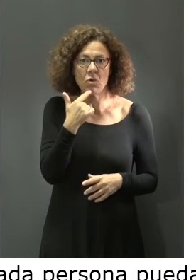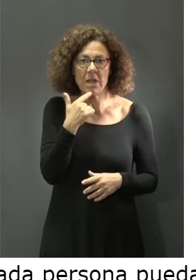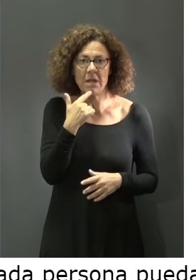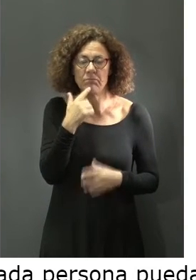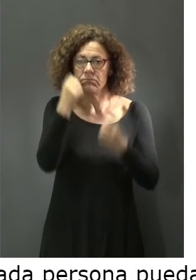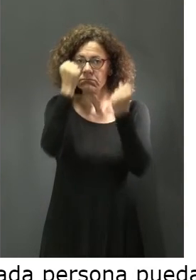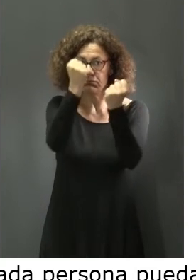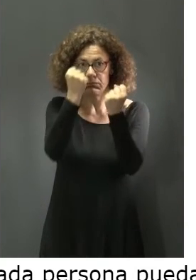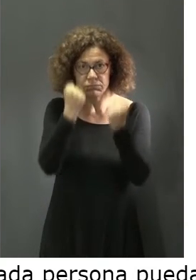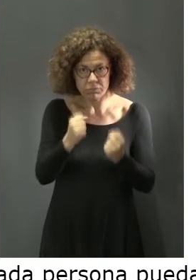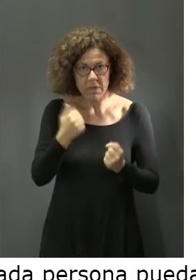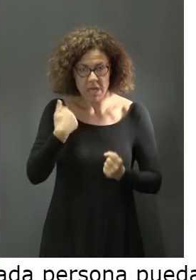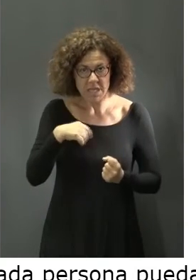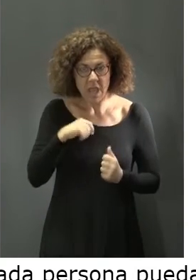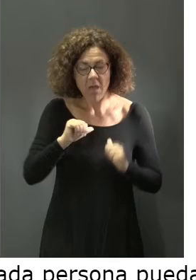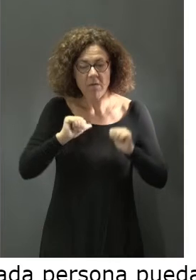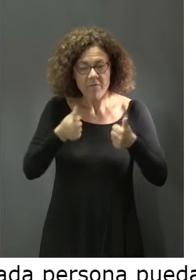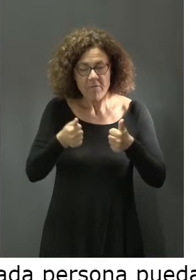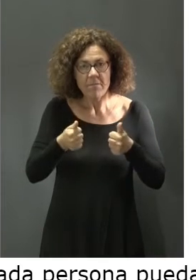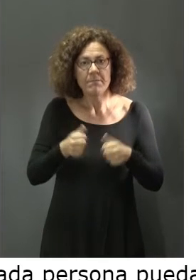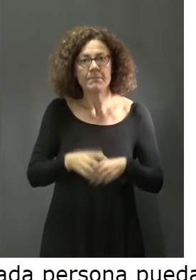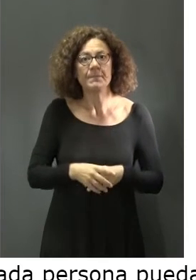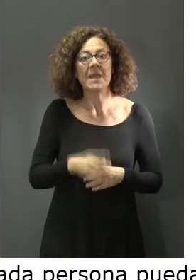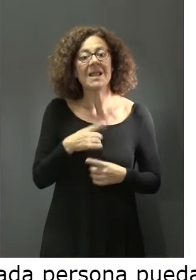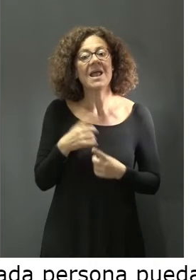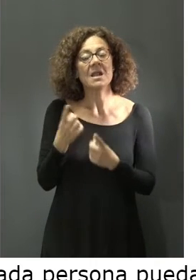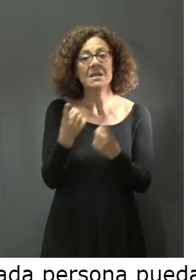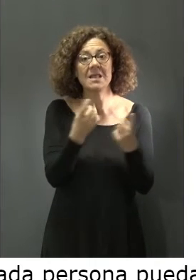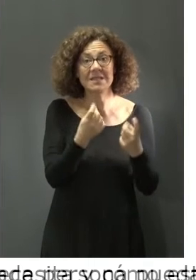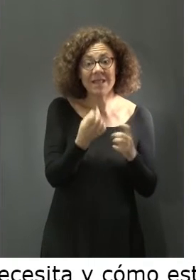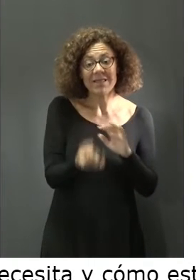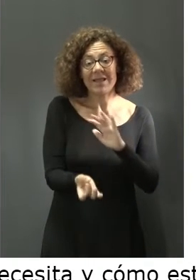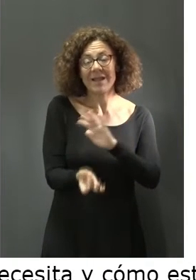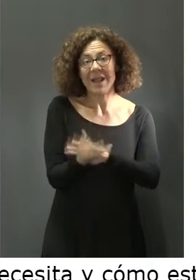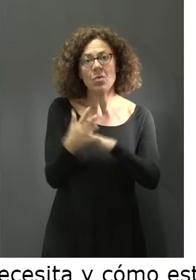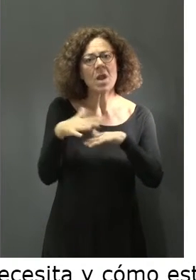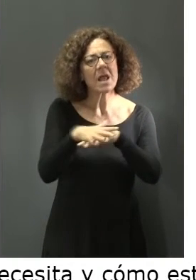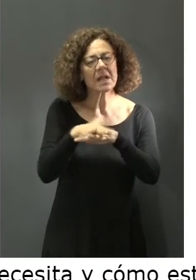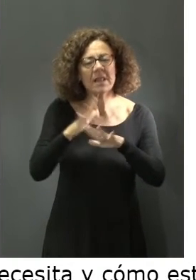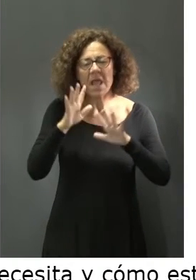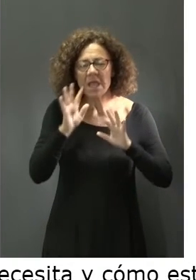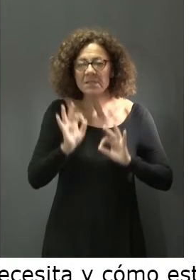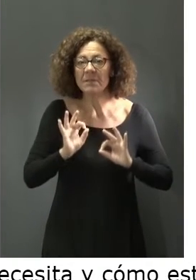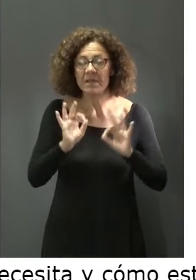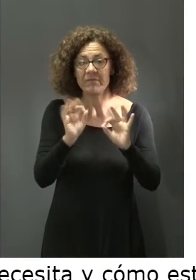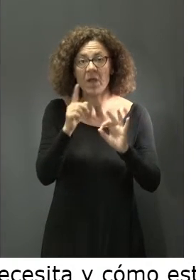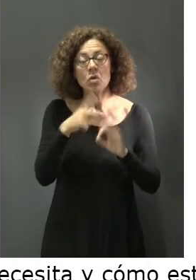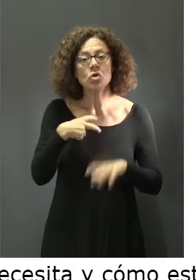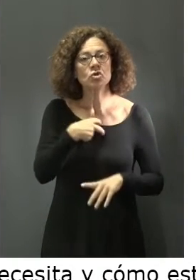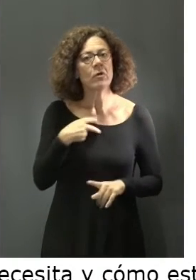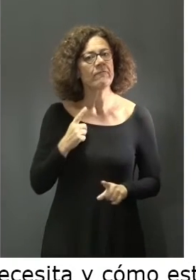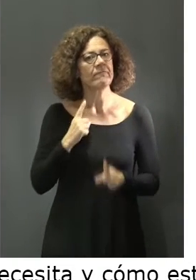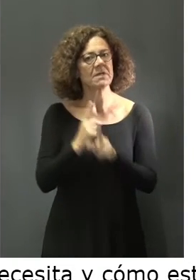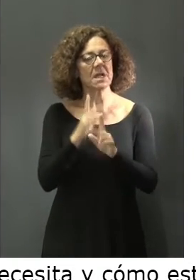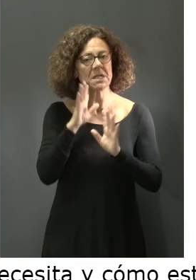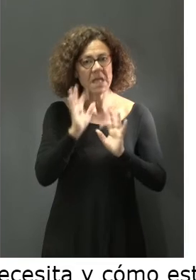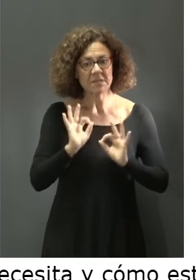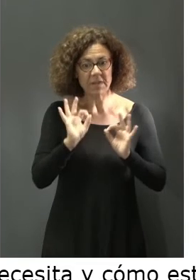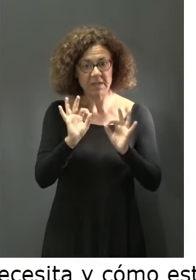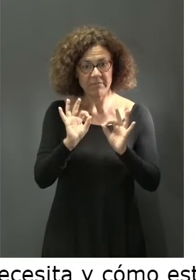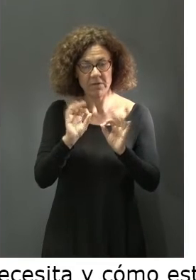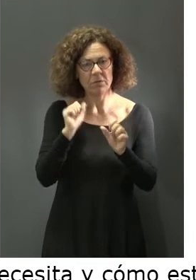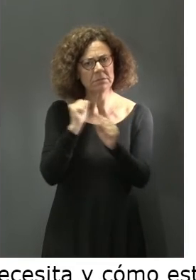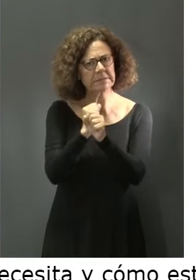organismo con la entidad y la necesidad de crear una red específica y unos fiscales específicamente dedicados